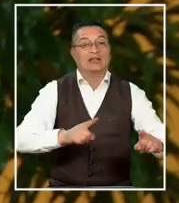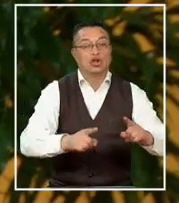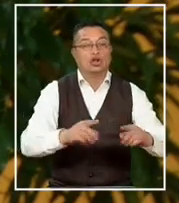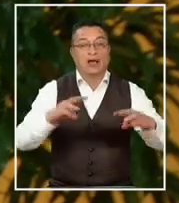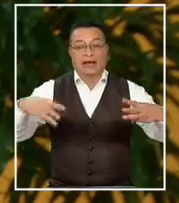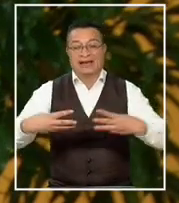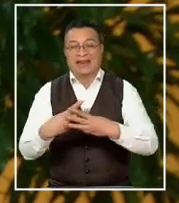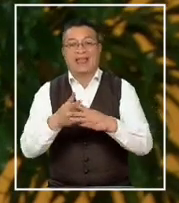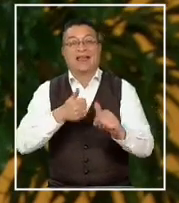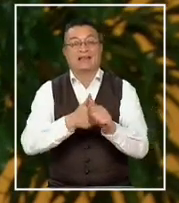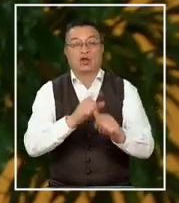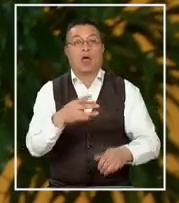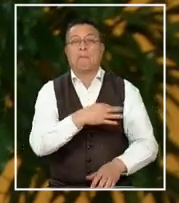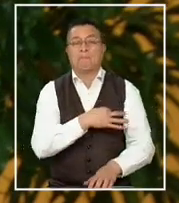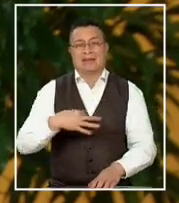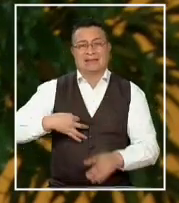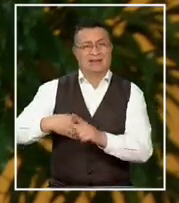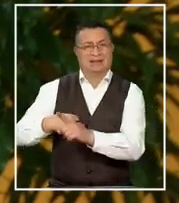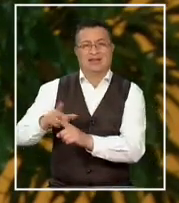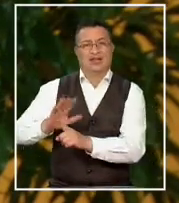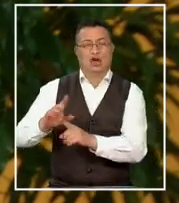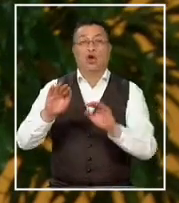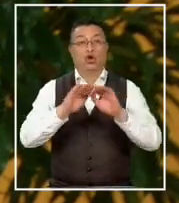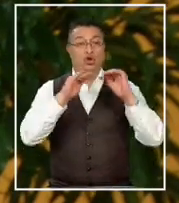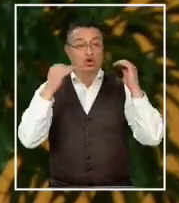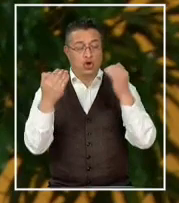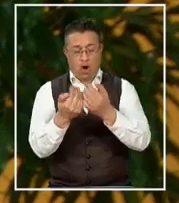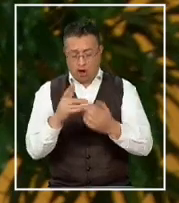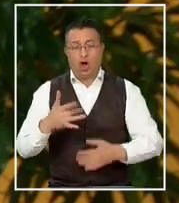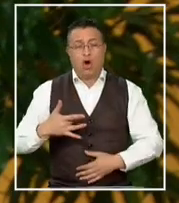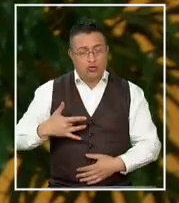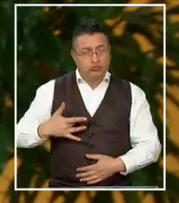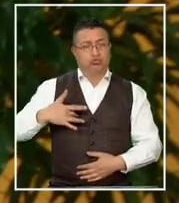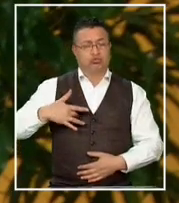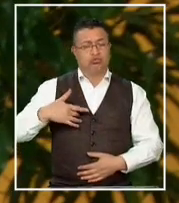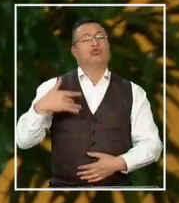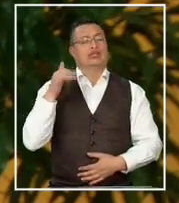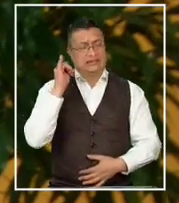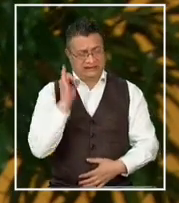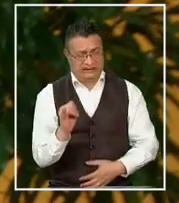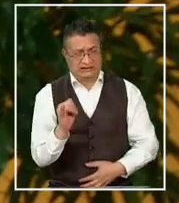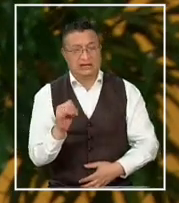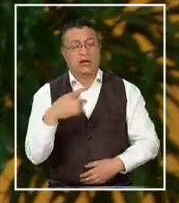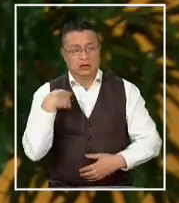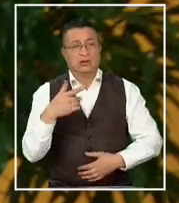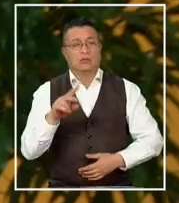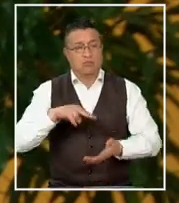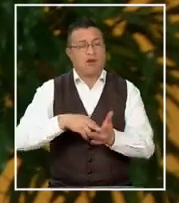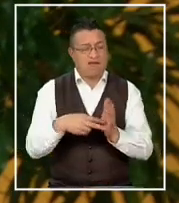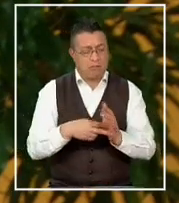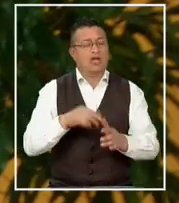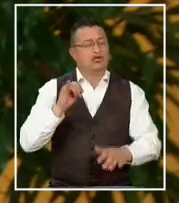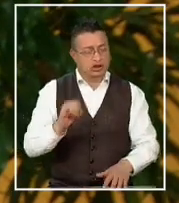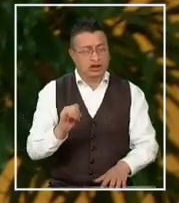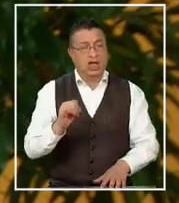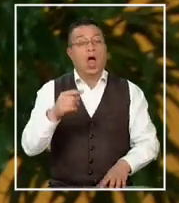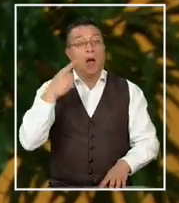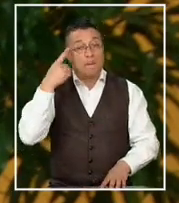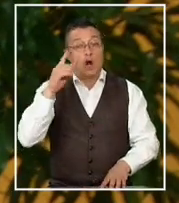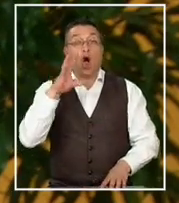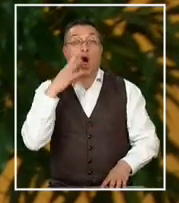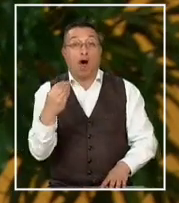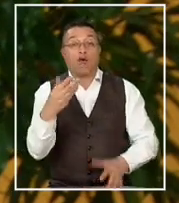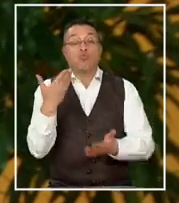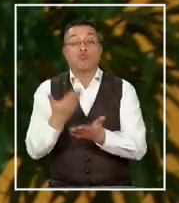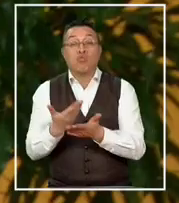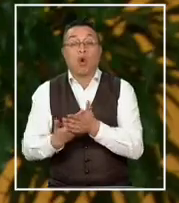redes asistenciales y no con la ministra. Entonces me parece que estando todos conmovidos con el duro momento que se está viviendo, con esta crisis, evidentemente que hacer una